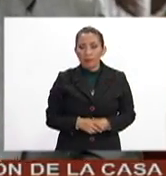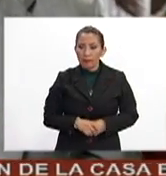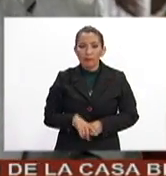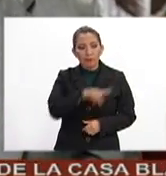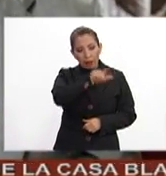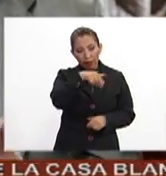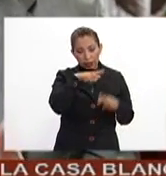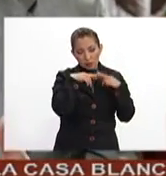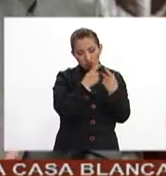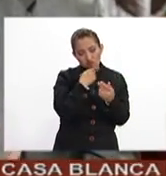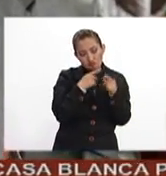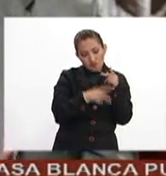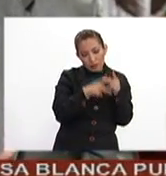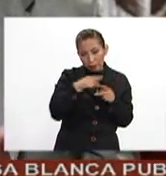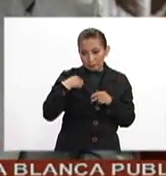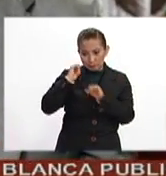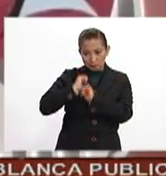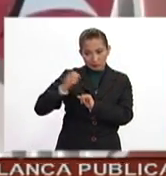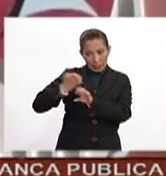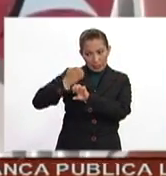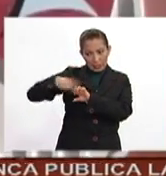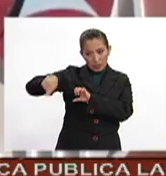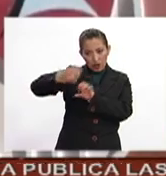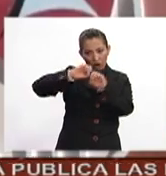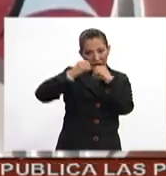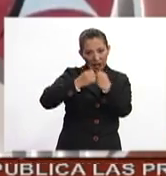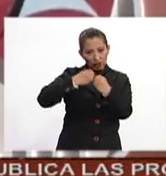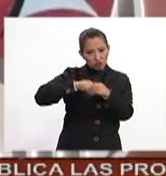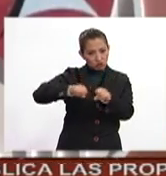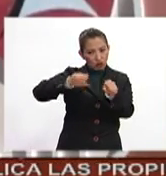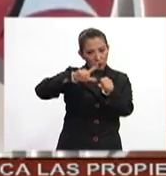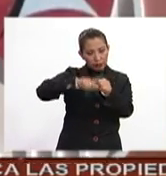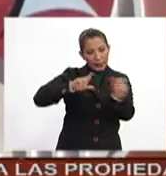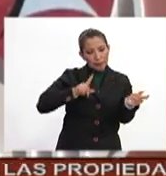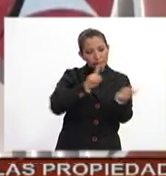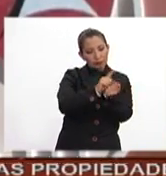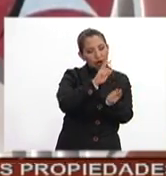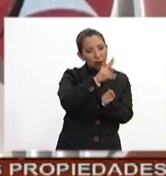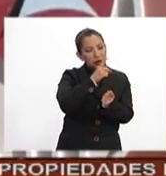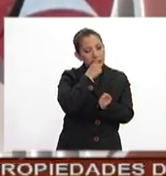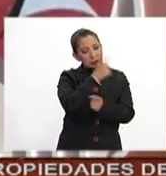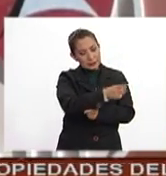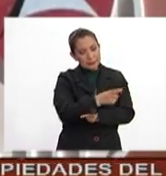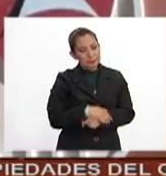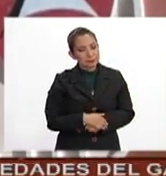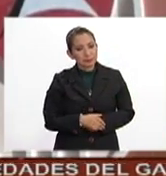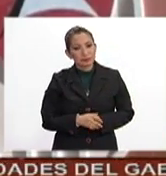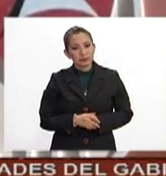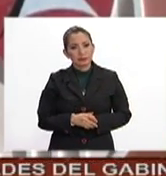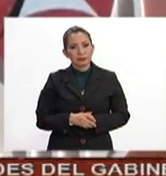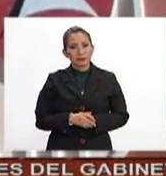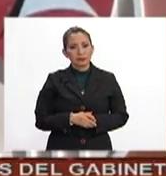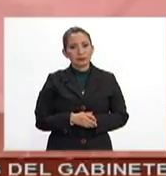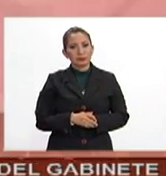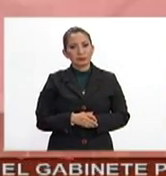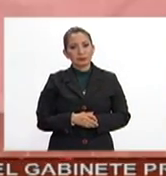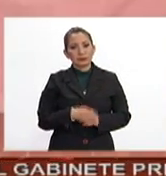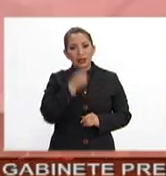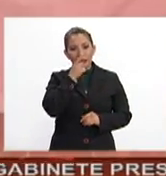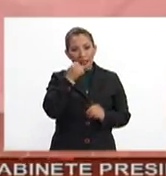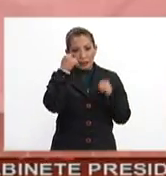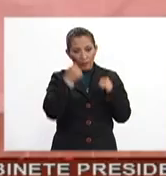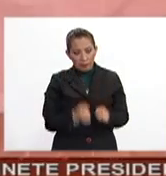Luego del encuentro al que asistieron autoridades estatales y organizaciones sociales, Roberto Campa estableció, más